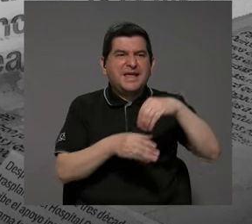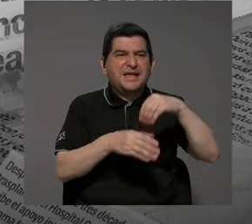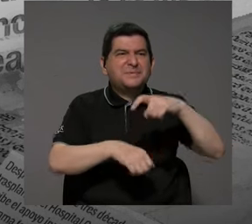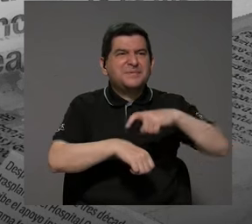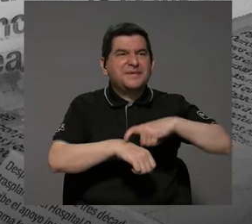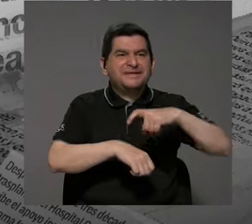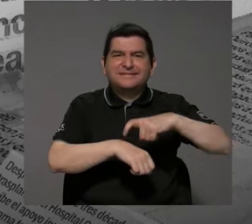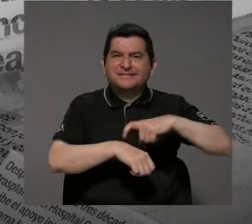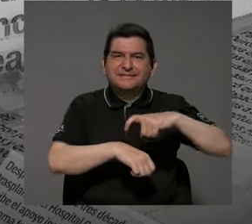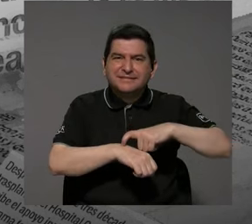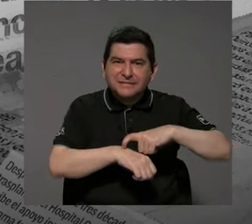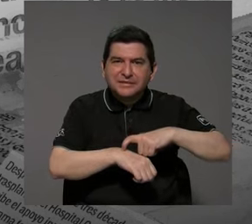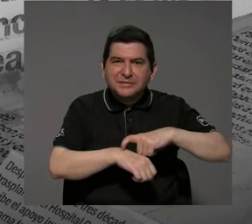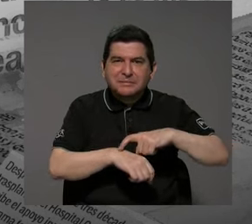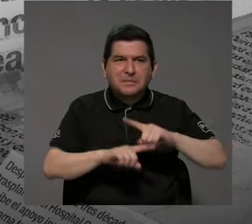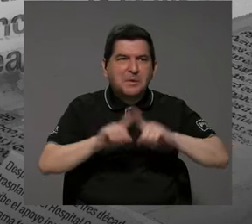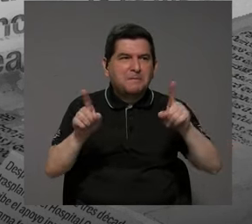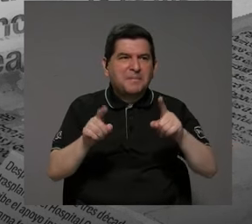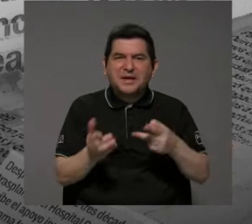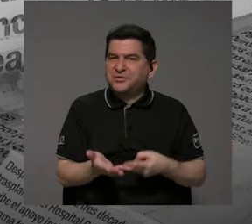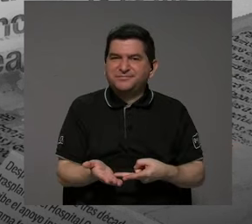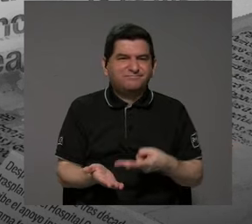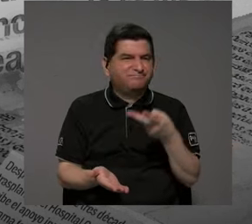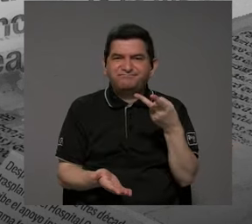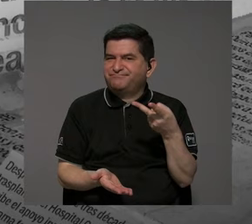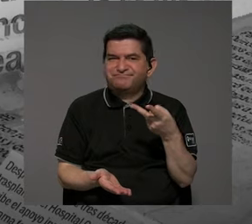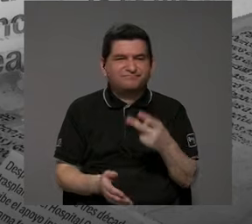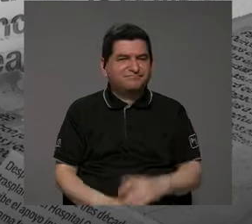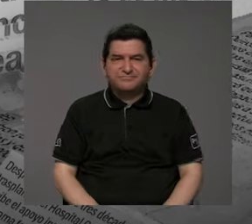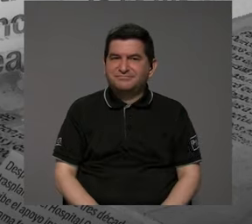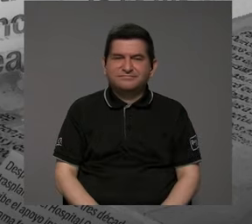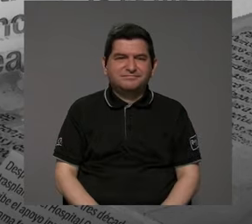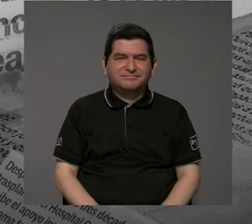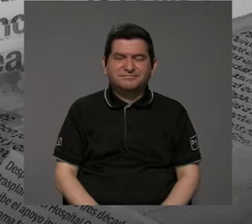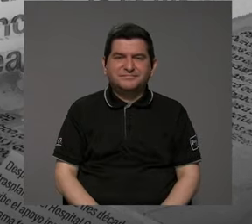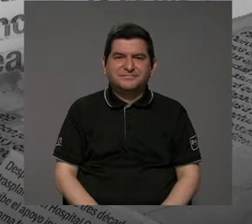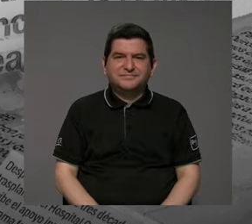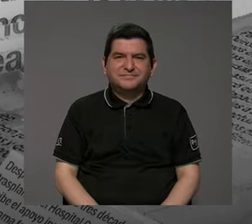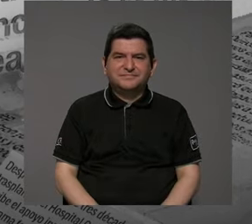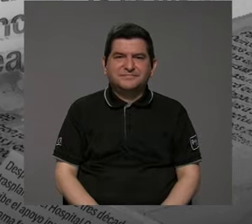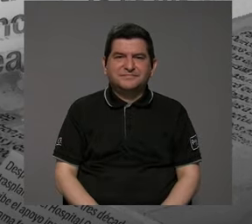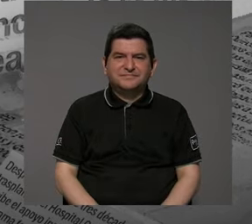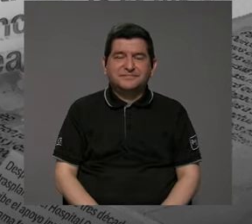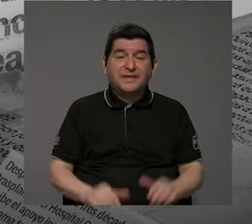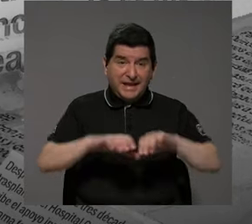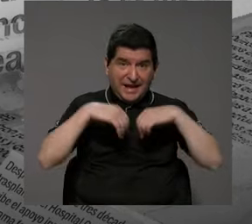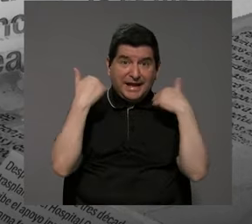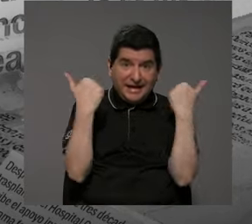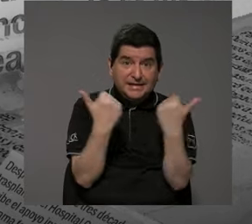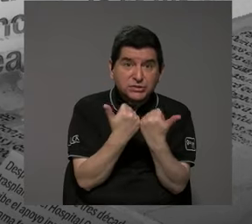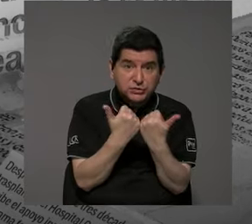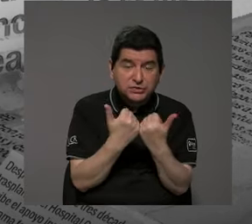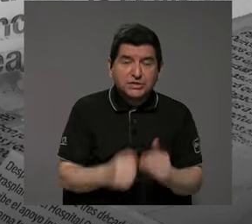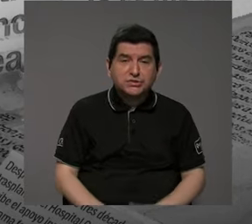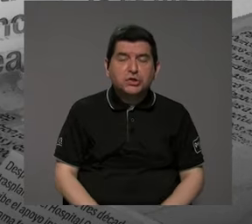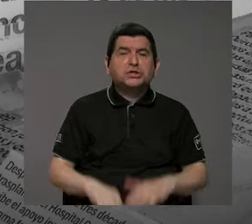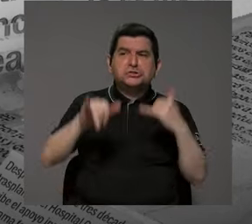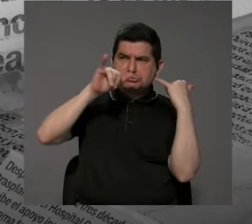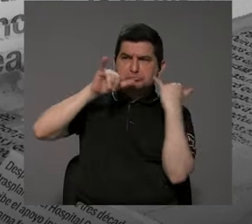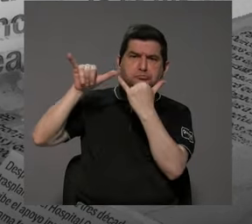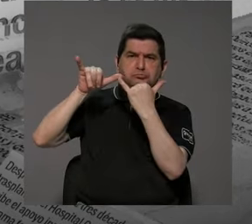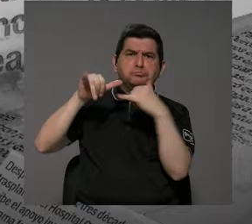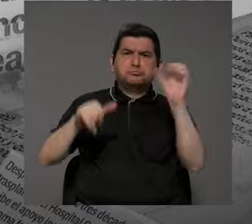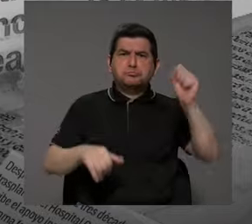tiempo que que no vale mucho la pena verdad porque muchas asociaciones han hecho sus